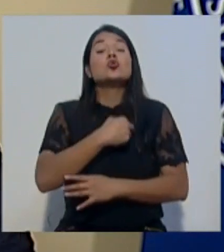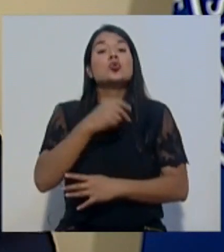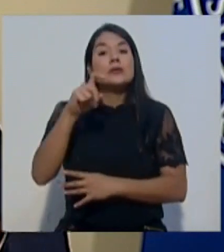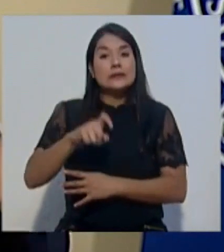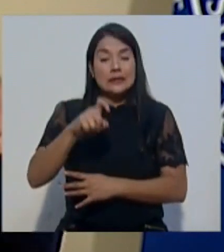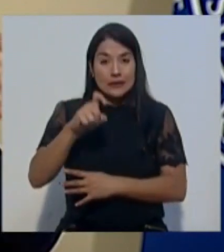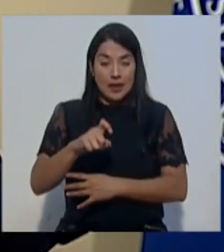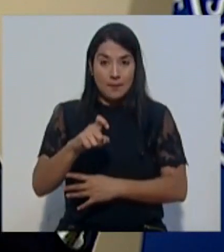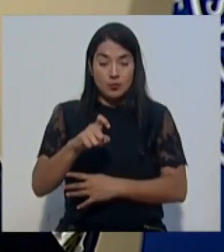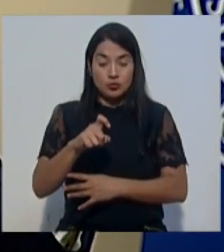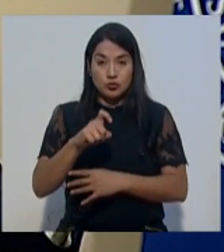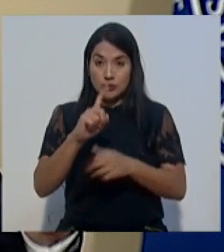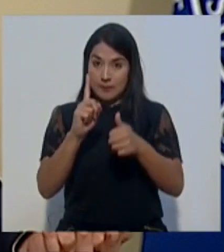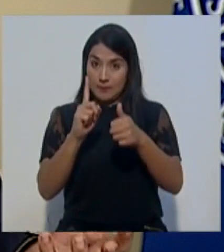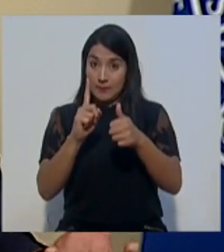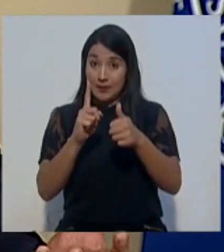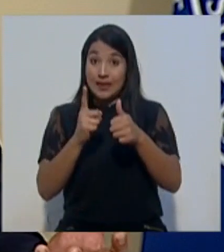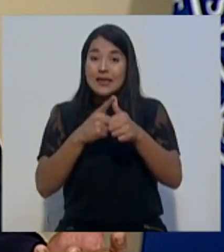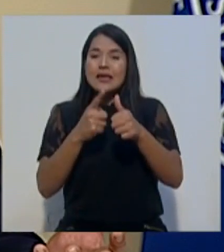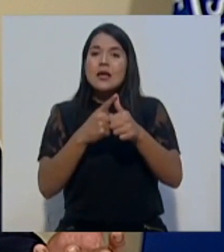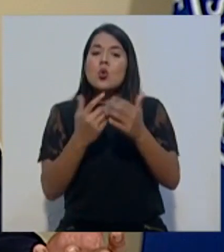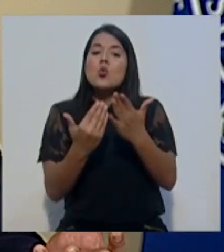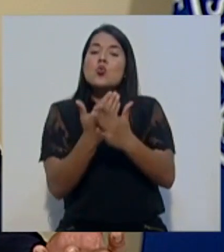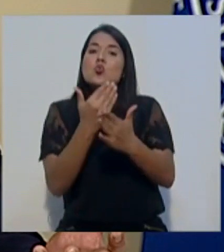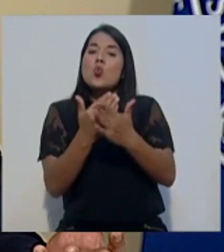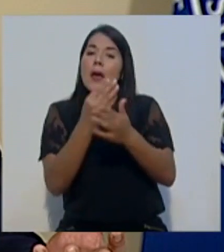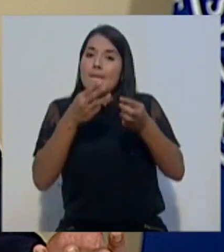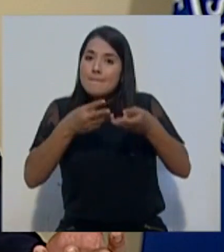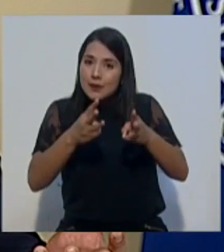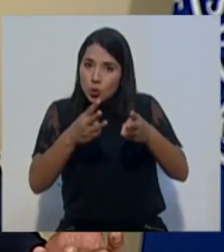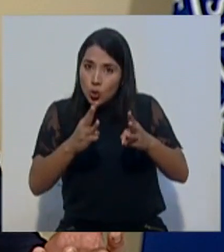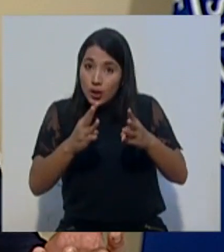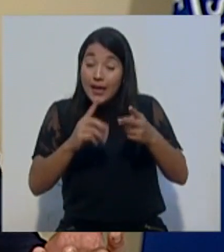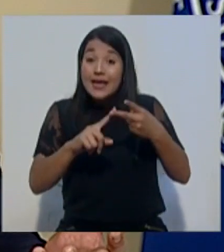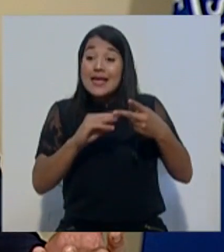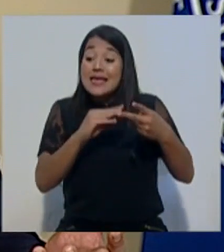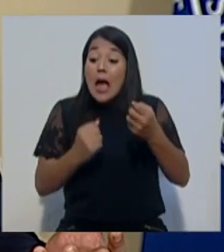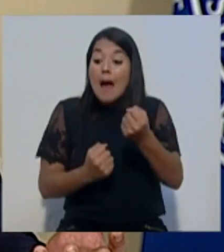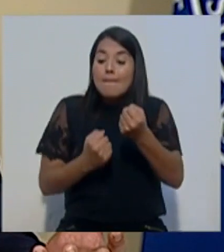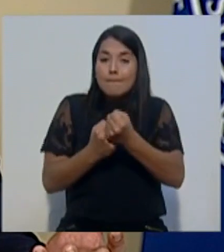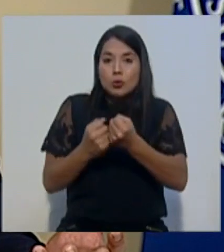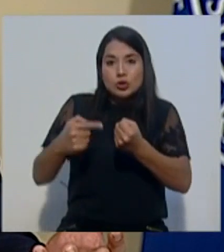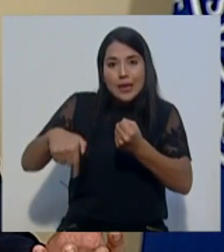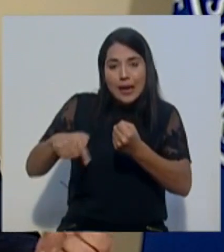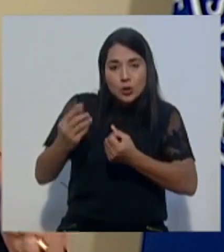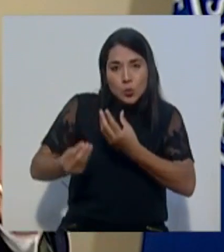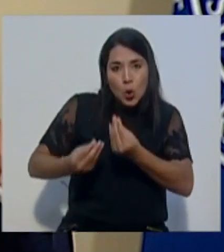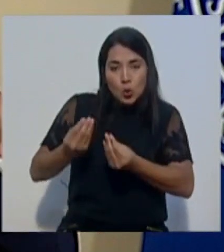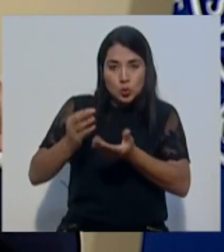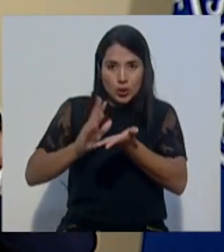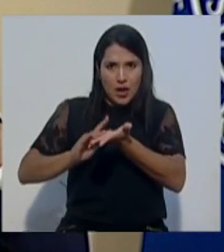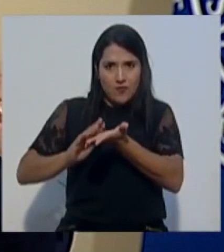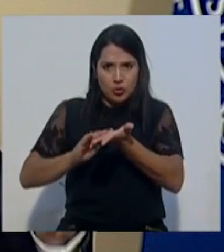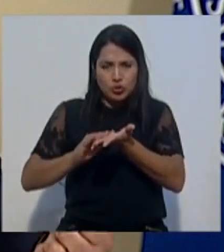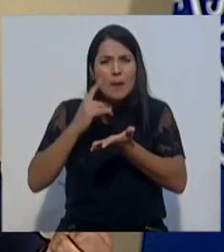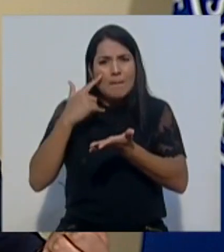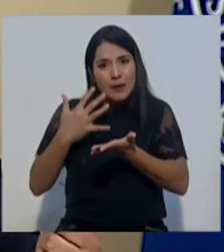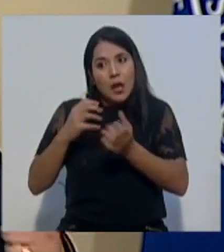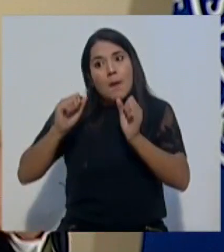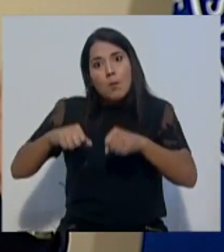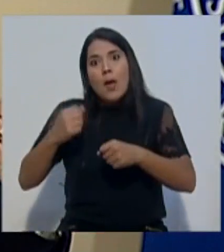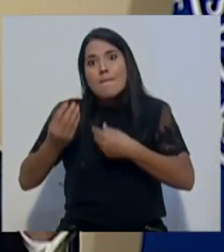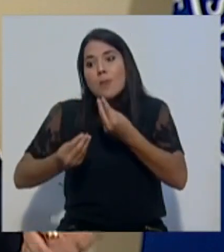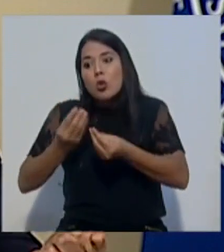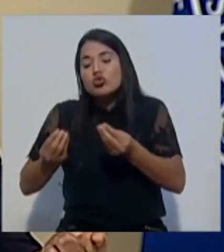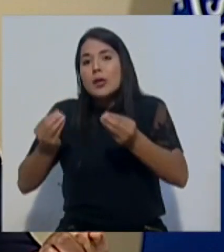Necesitamos una modernización y apoyo del sector productivo arrocero para que sea más